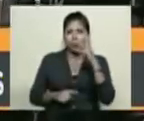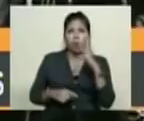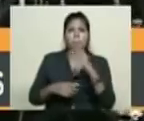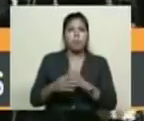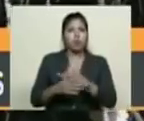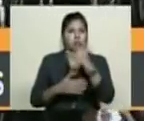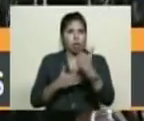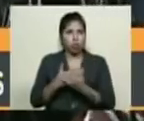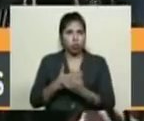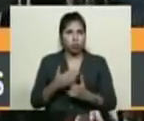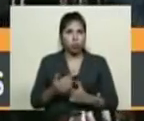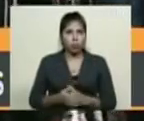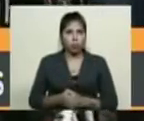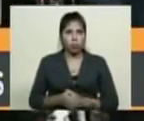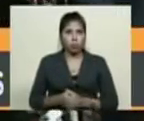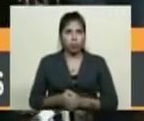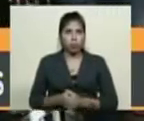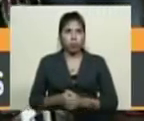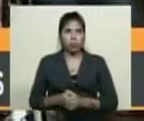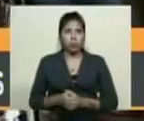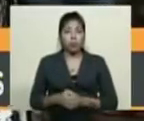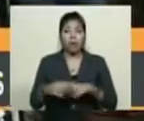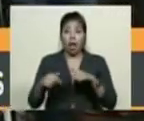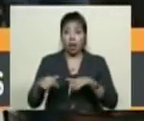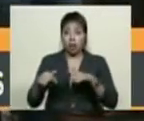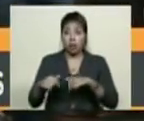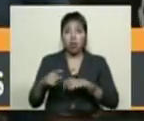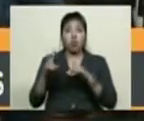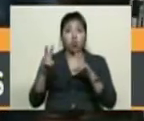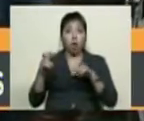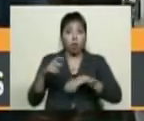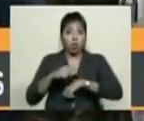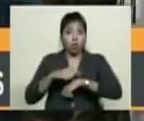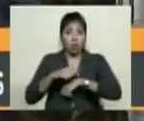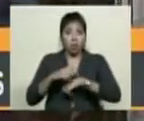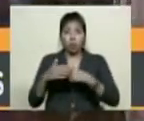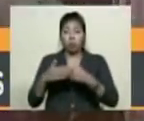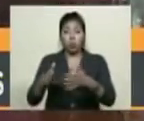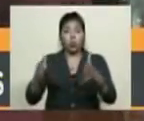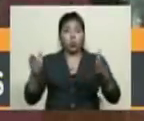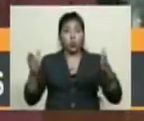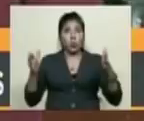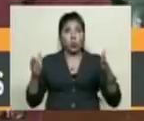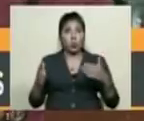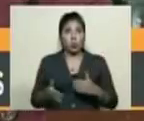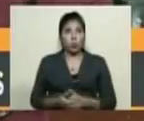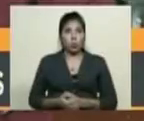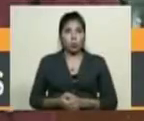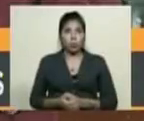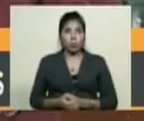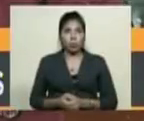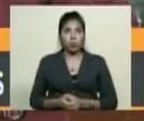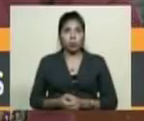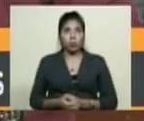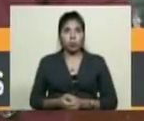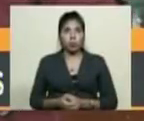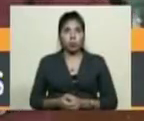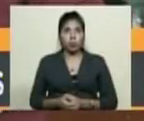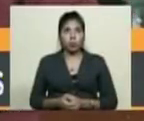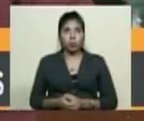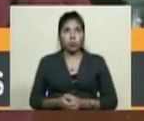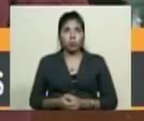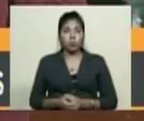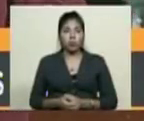prioridad de esta etapa que se abre de aquí hacia la próxima década, para los próximos 10